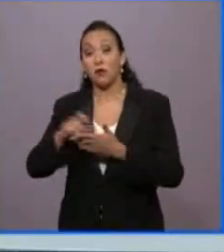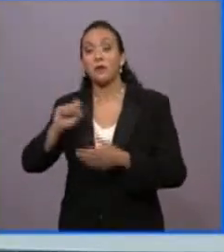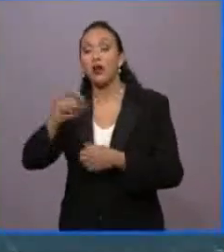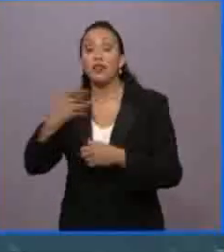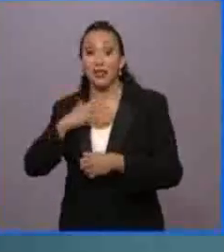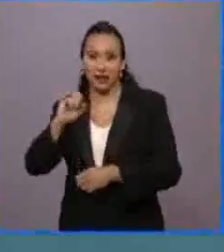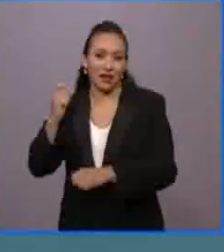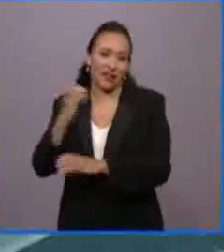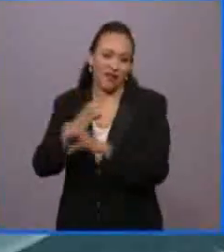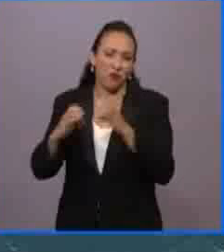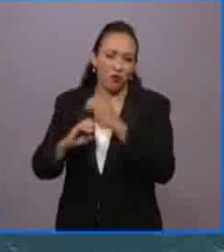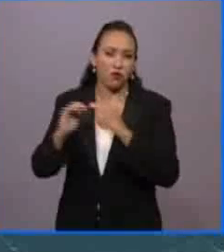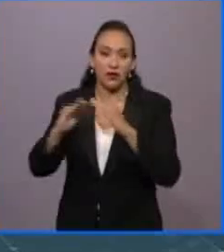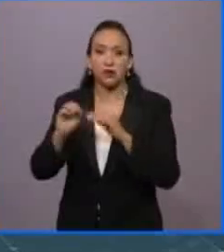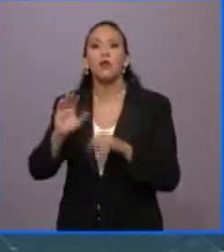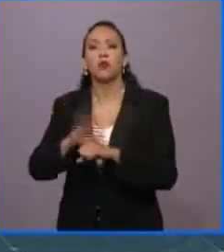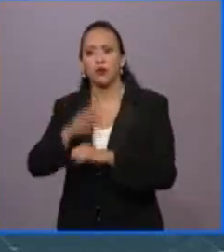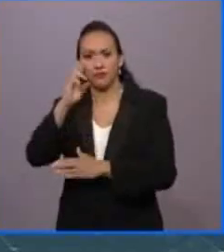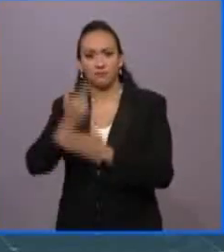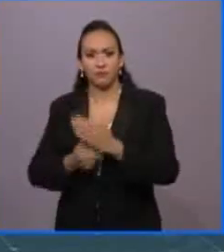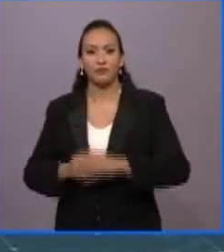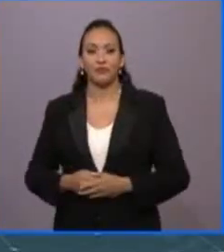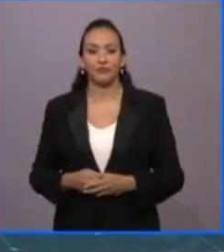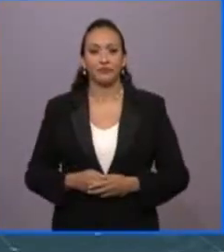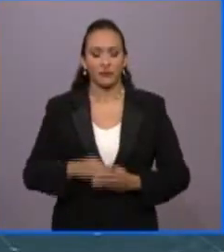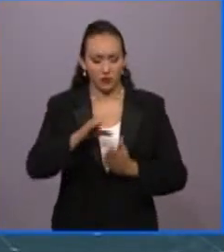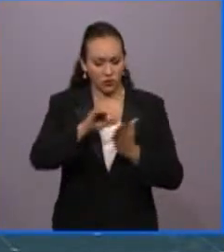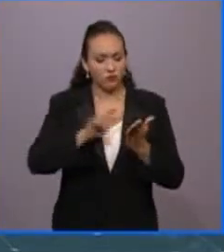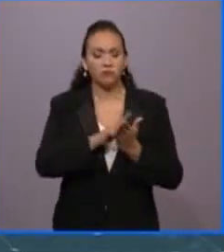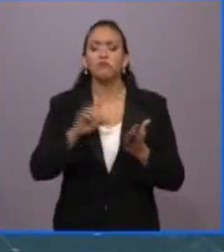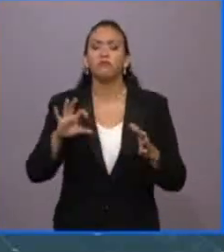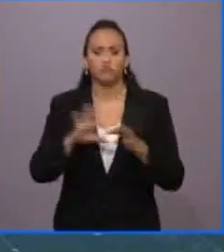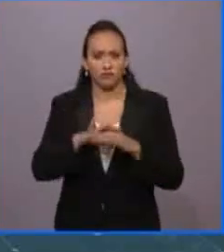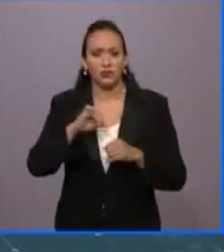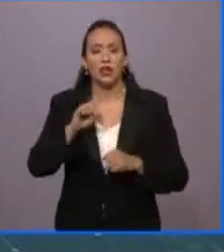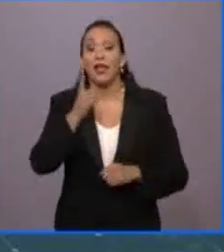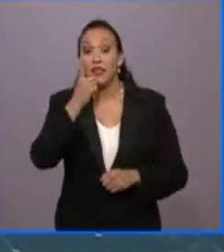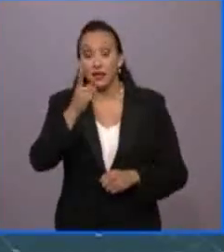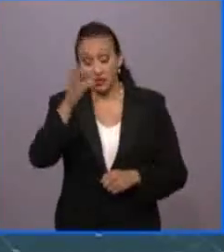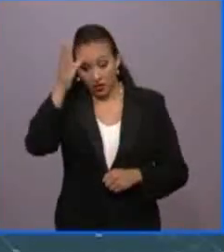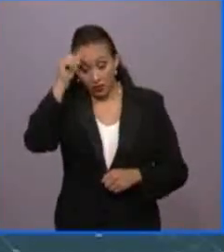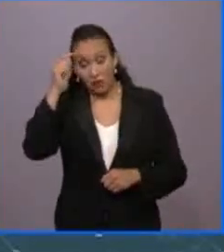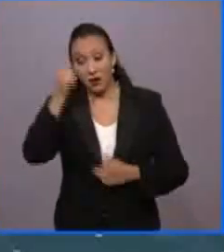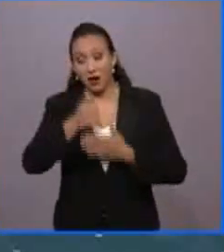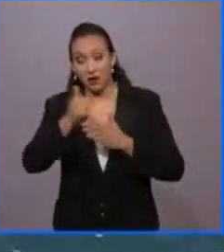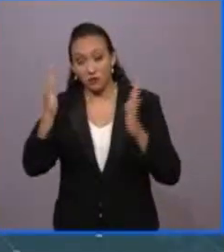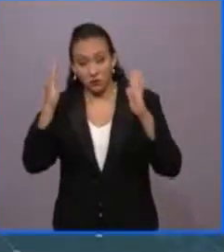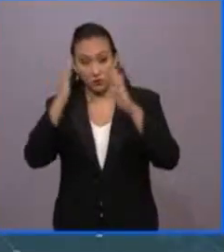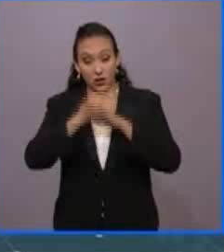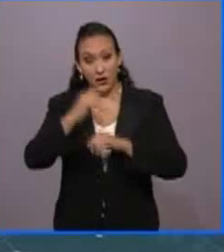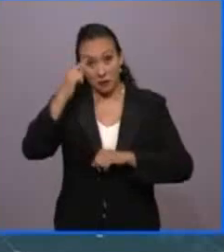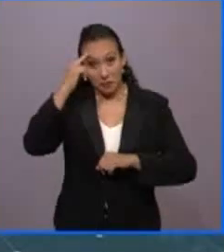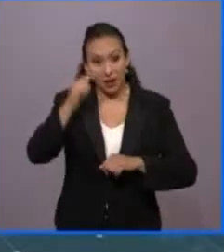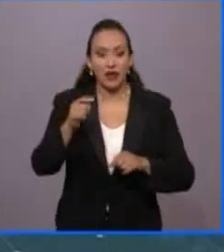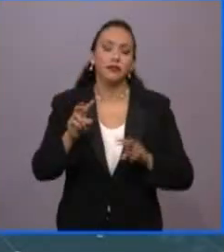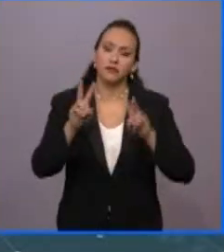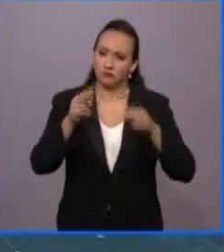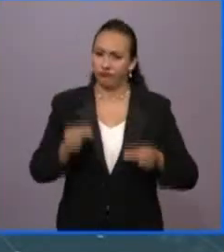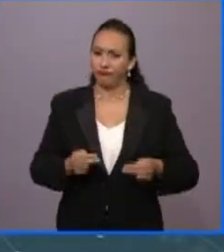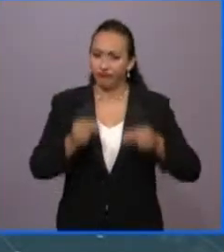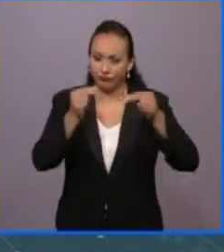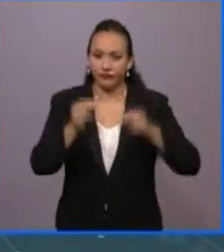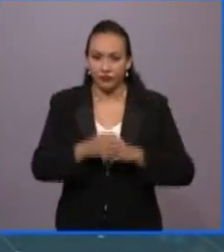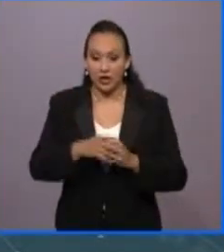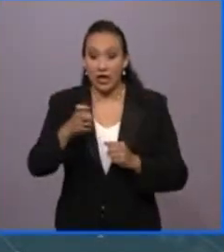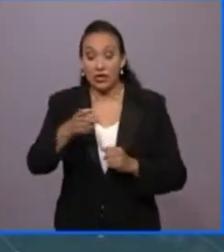delito. Es constitucional disposición que establece que los acuerdos de conciliación en concursos mercantiles deben